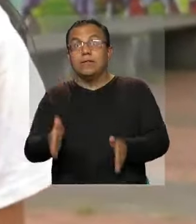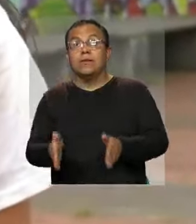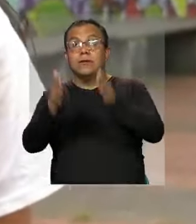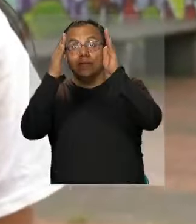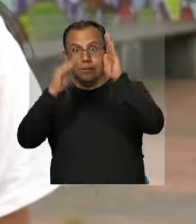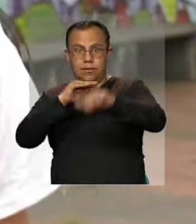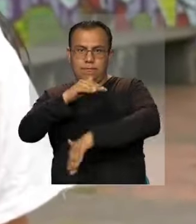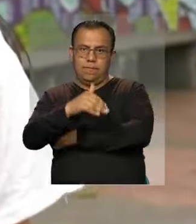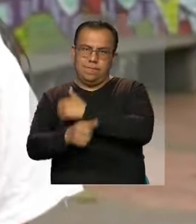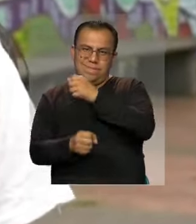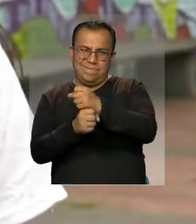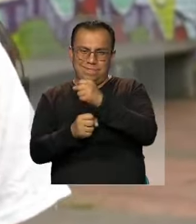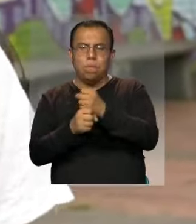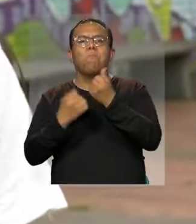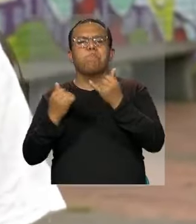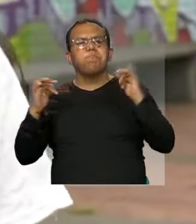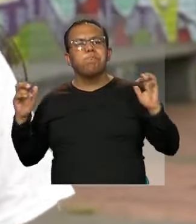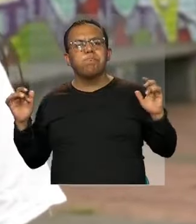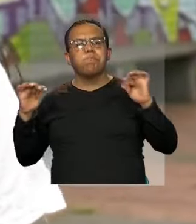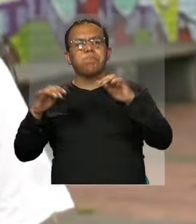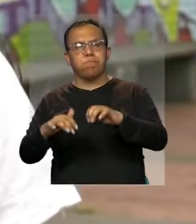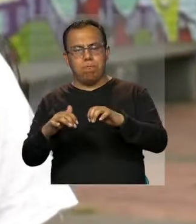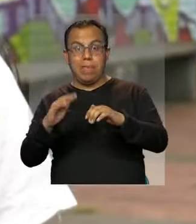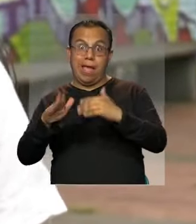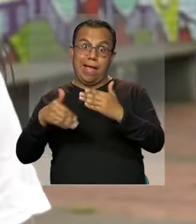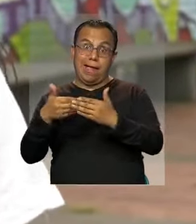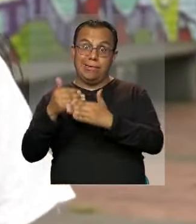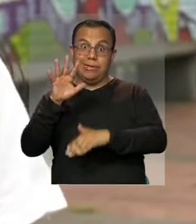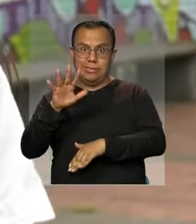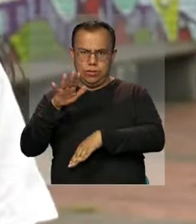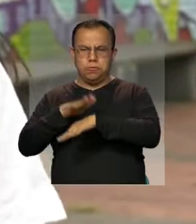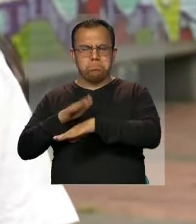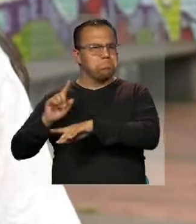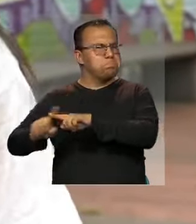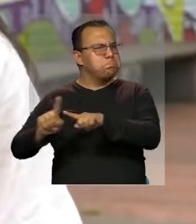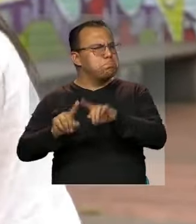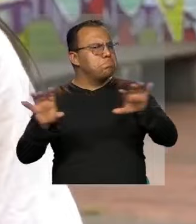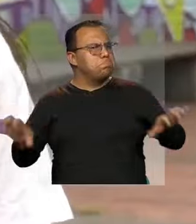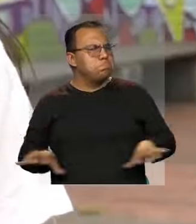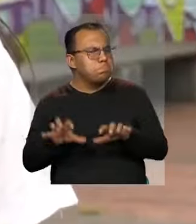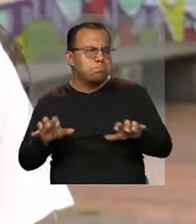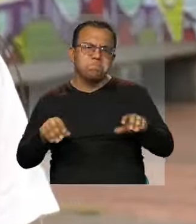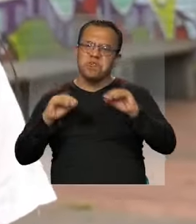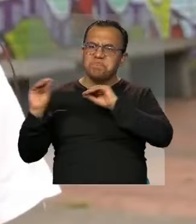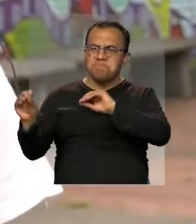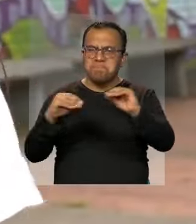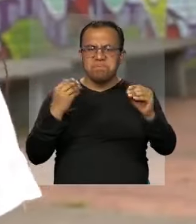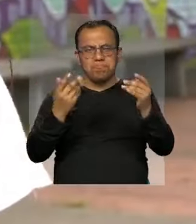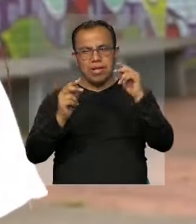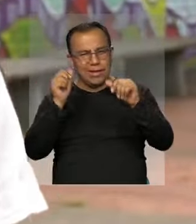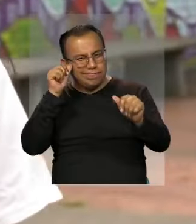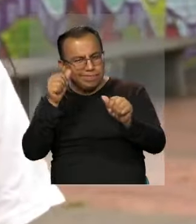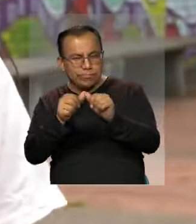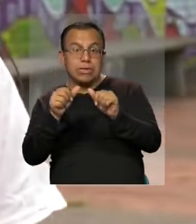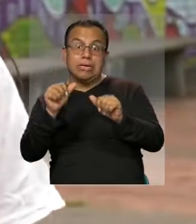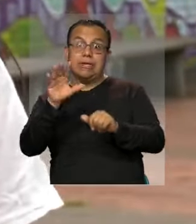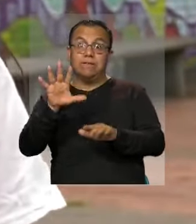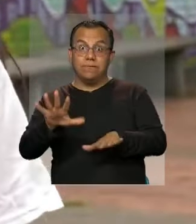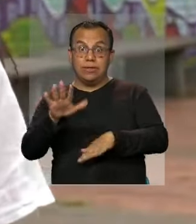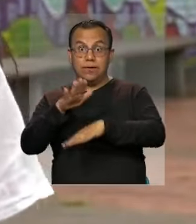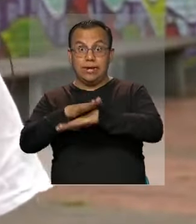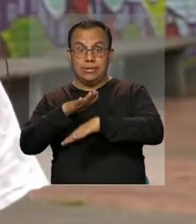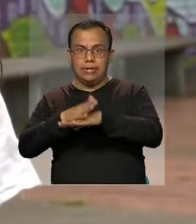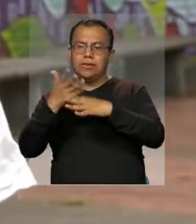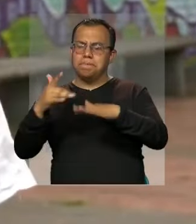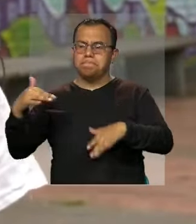del Trabajo y ahí estaremos reunidas hasta las 5 de la tarde con diferentes actividades pedagógicas y de conmemoración, y a las 5 de la tarde